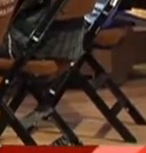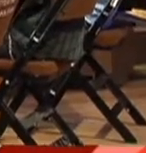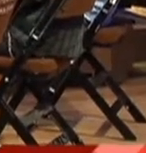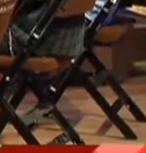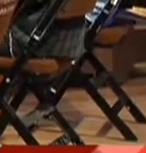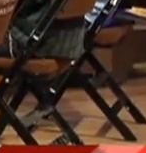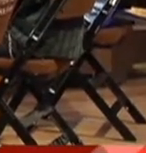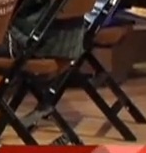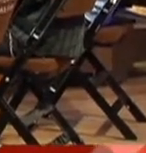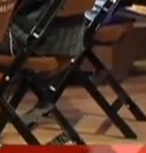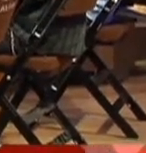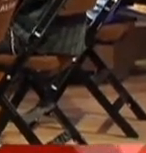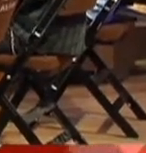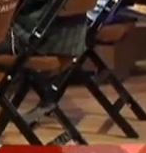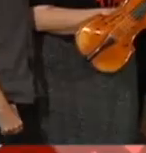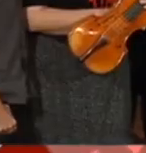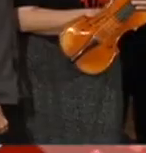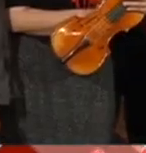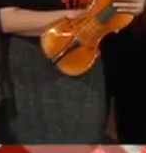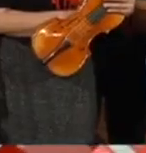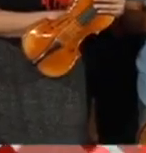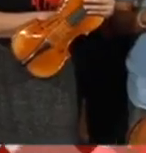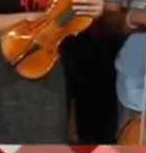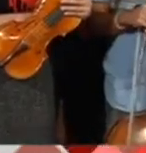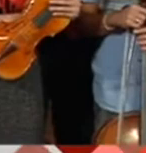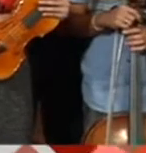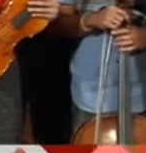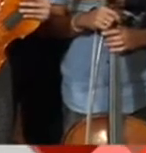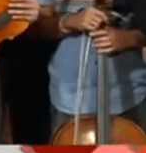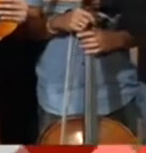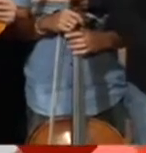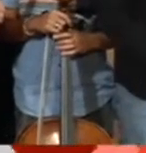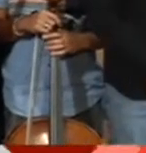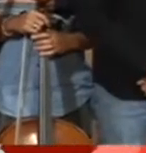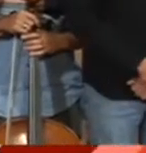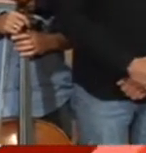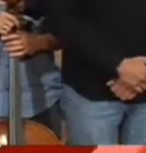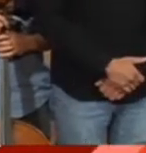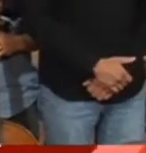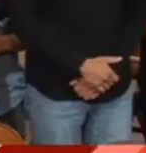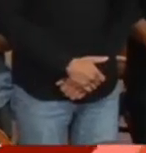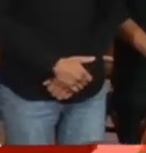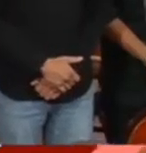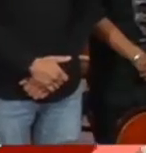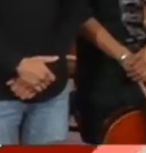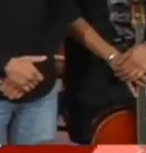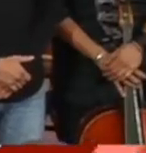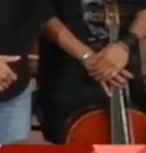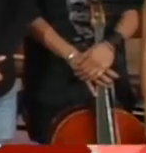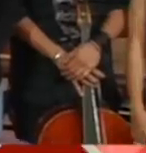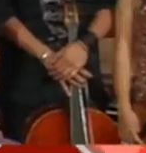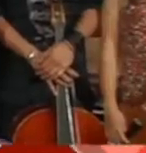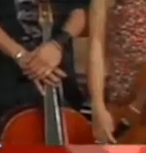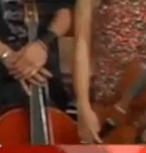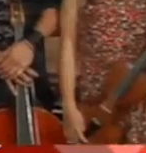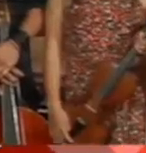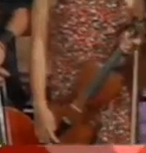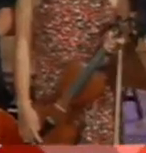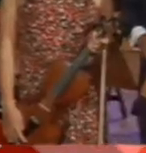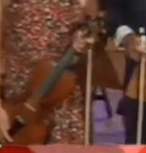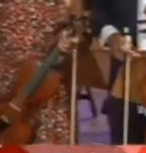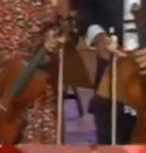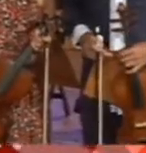13 becarios menores de 29 años. La AMAUNAM tendrá su sede en el Anfiteatro Simón Bolívar del antiguo Colegio de